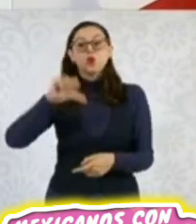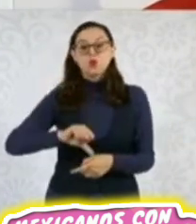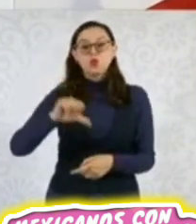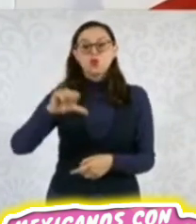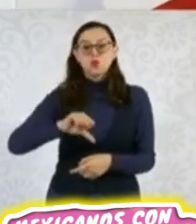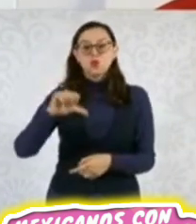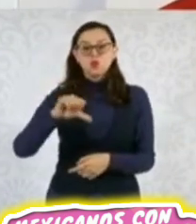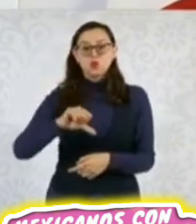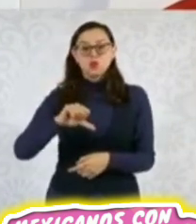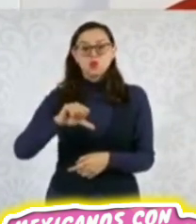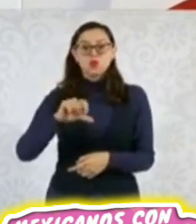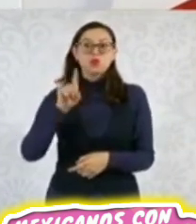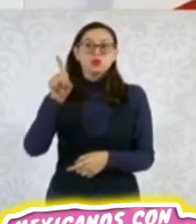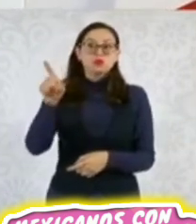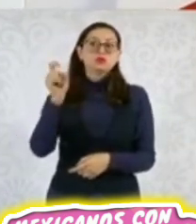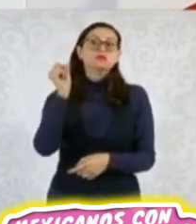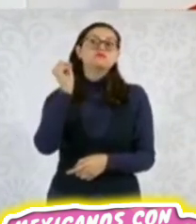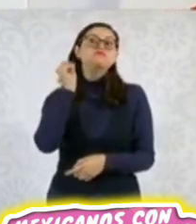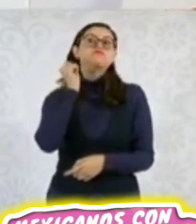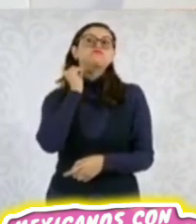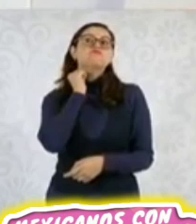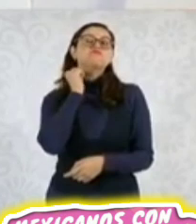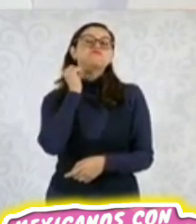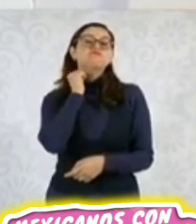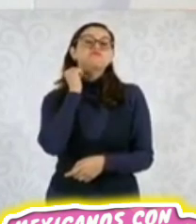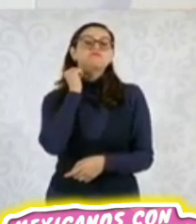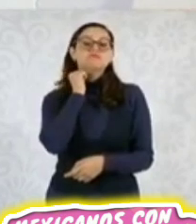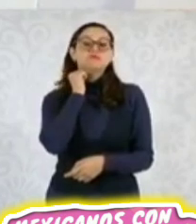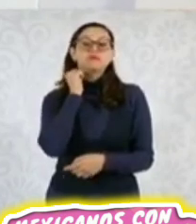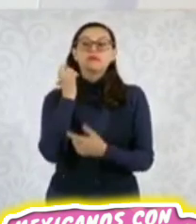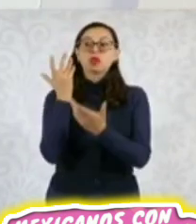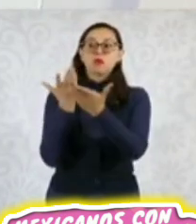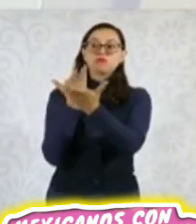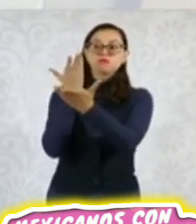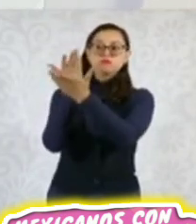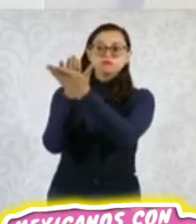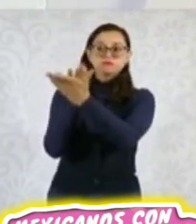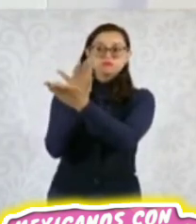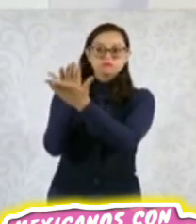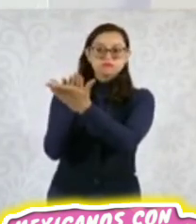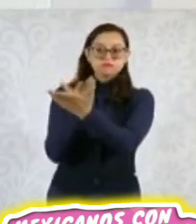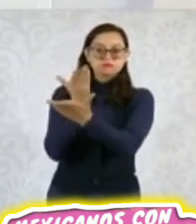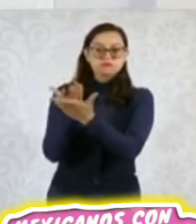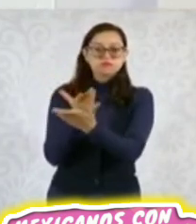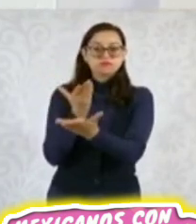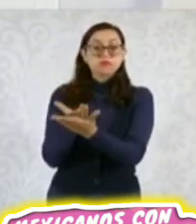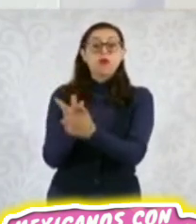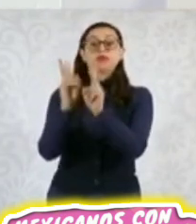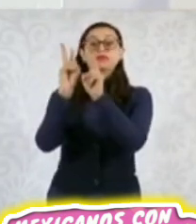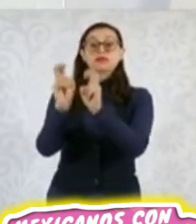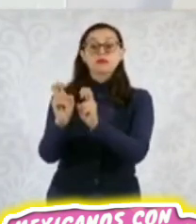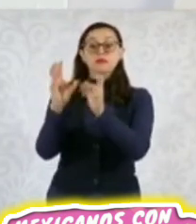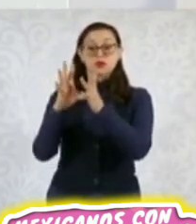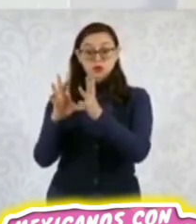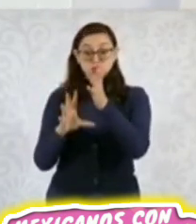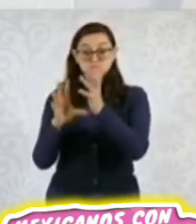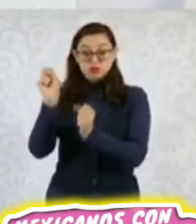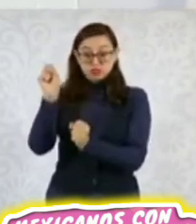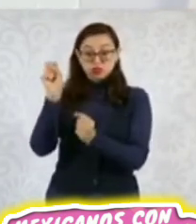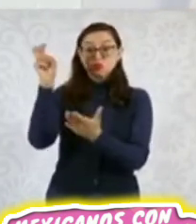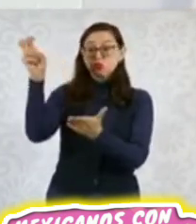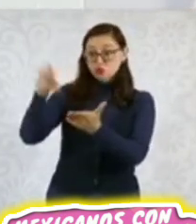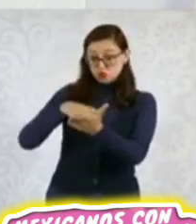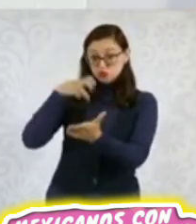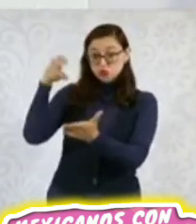al Senado de la República para reformas constitucionales y a